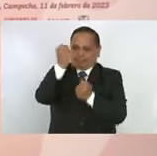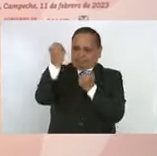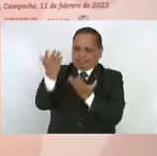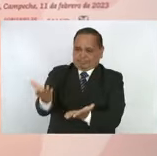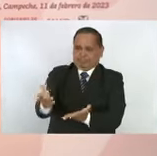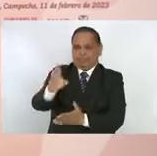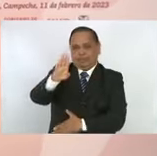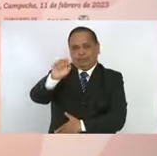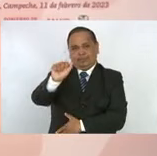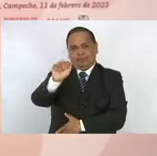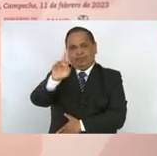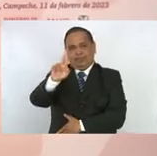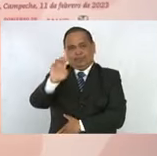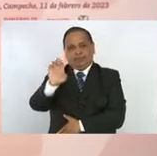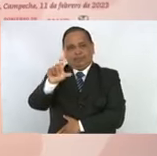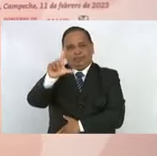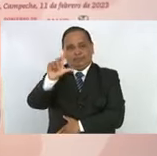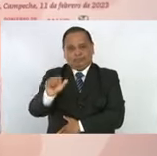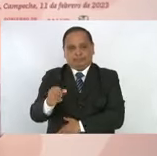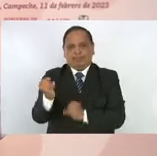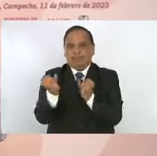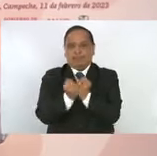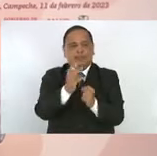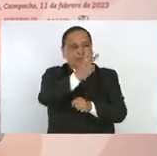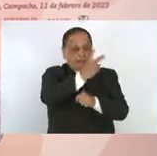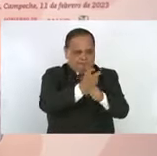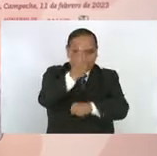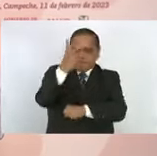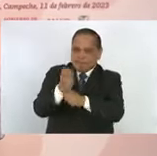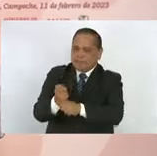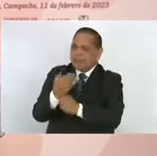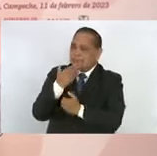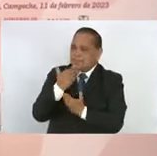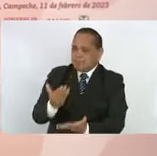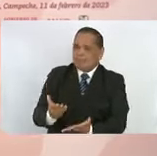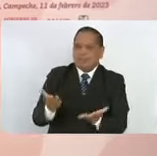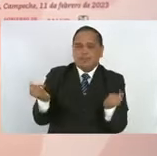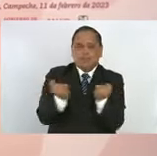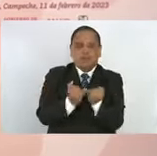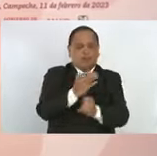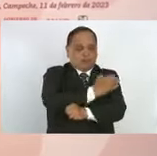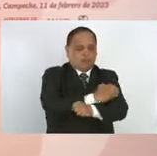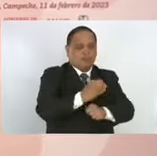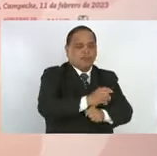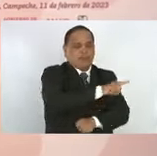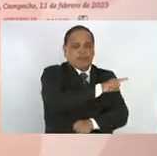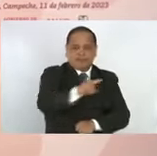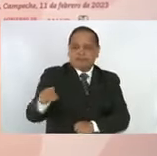Alcocer Varela, distinguidos invitados, queridos colaboradores,